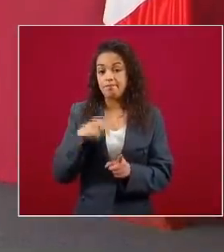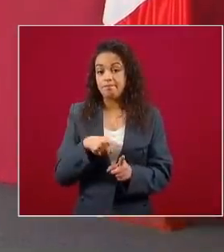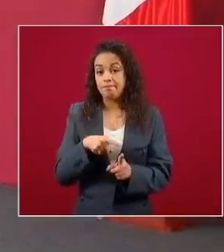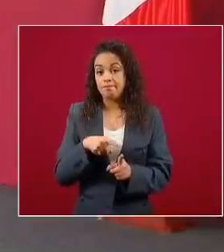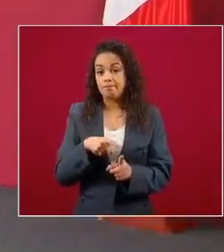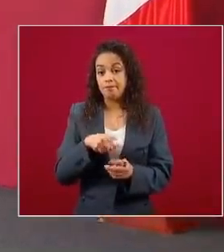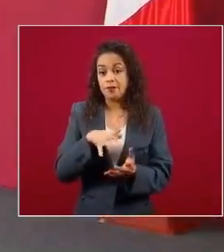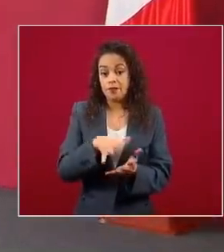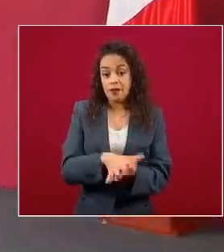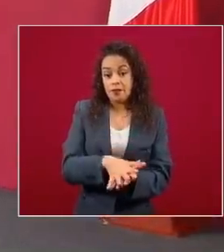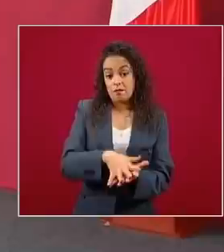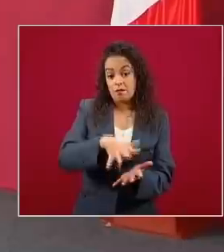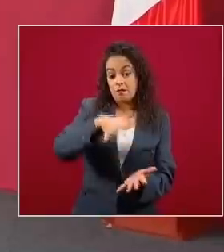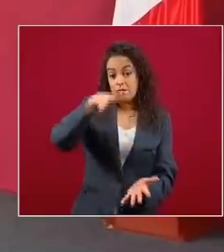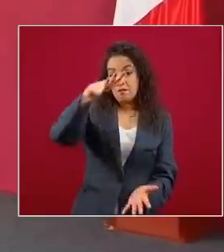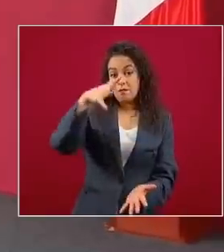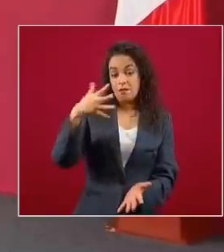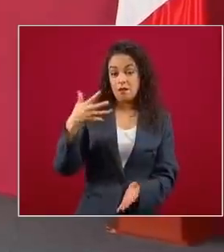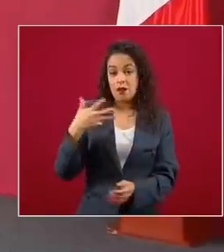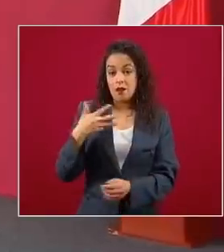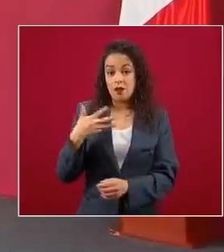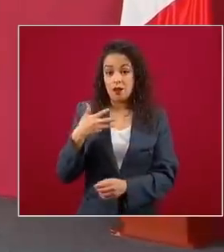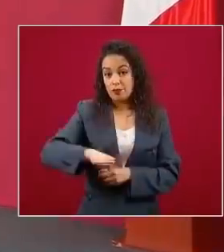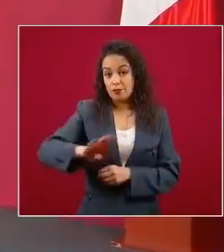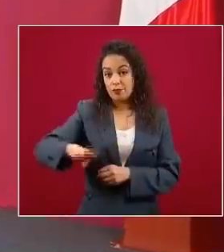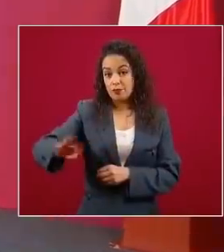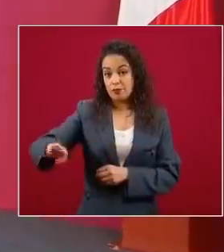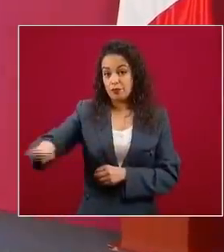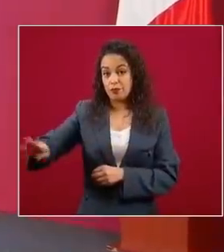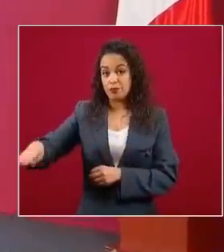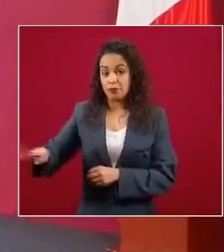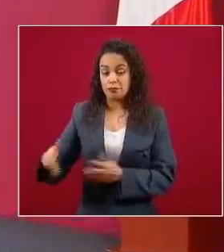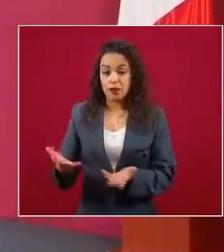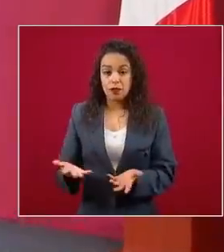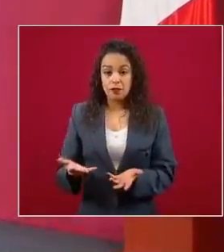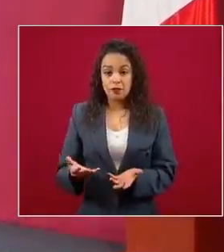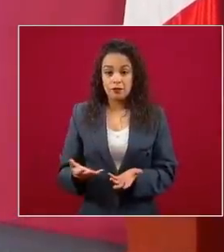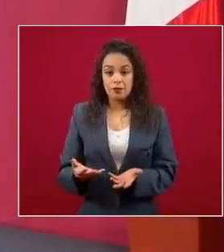los fallecimientos por la pandemia. O sea, son